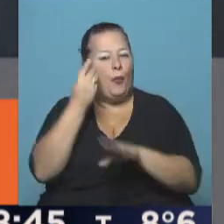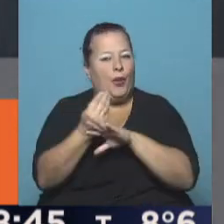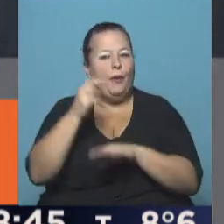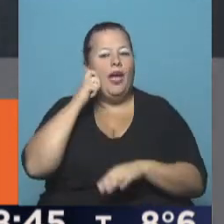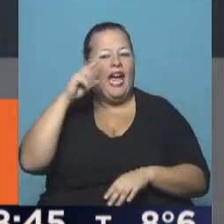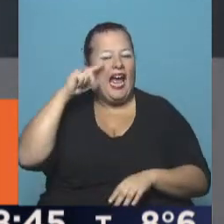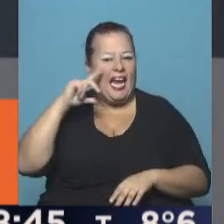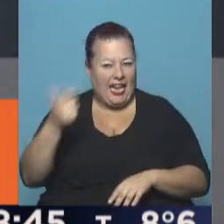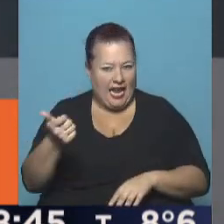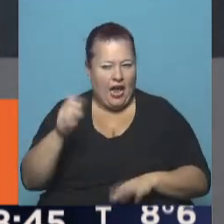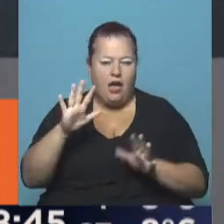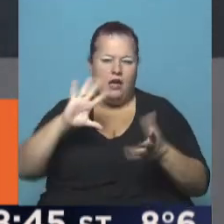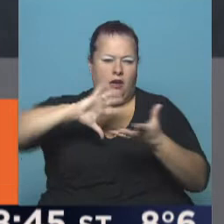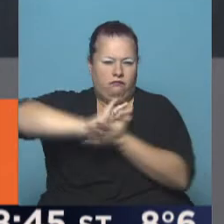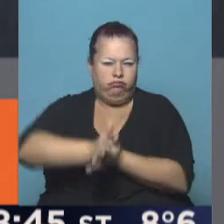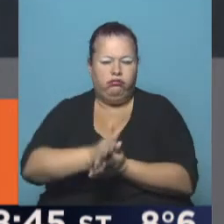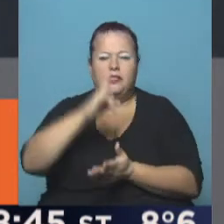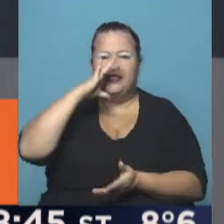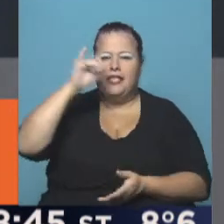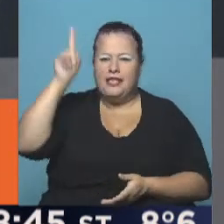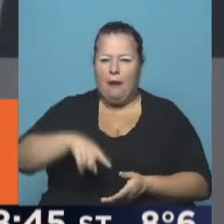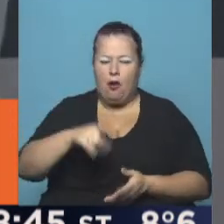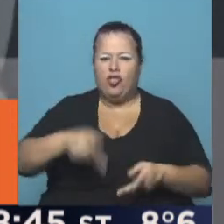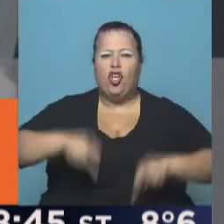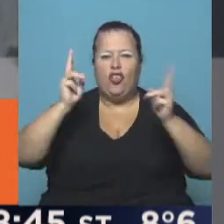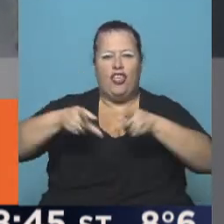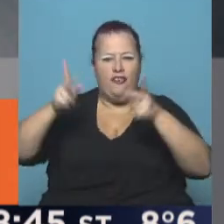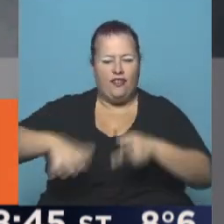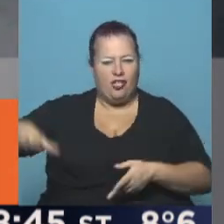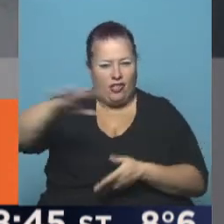Guernica. Se estima que fueron destruidos un 70% de los edificios